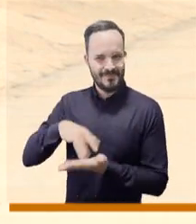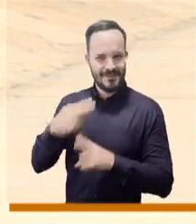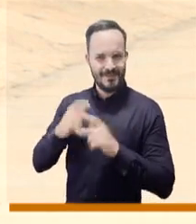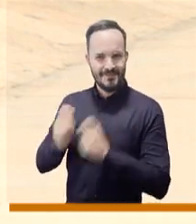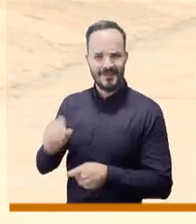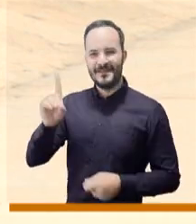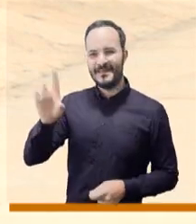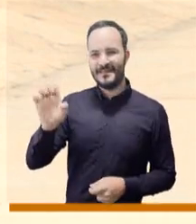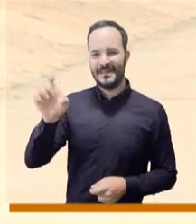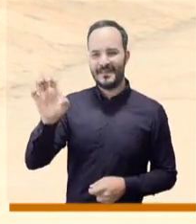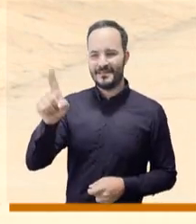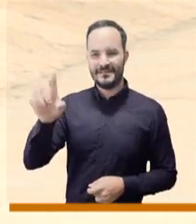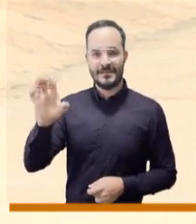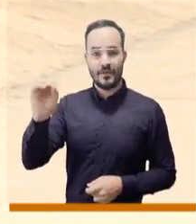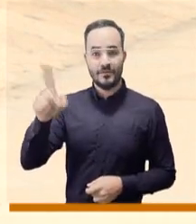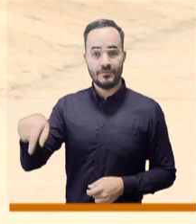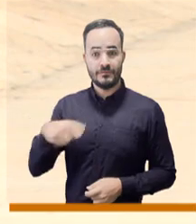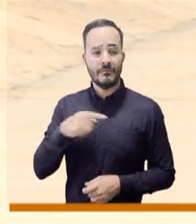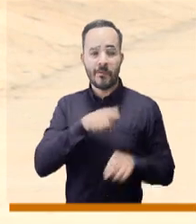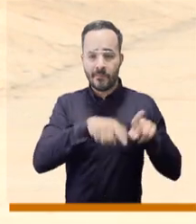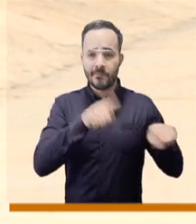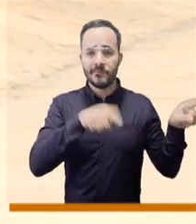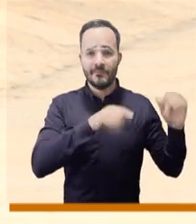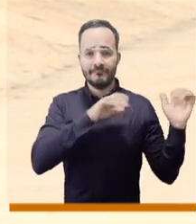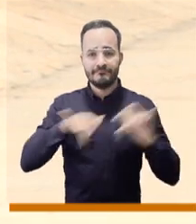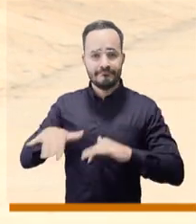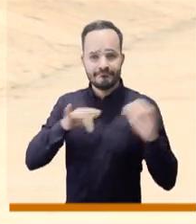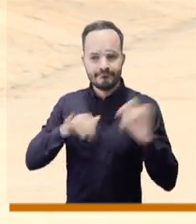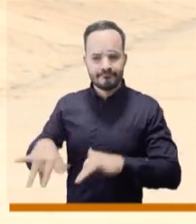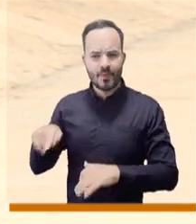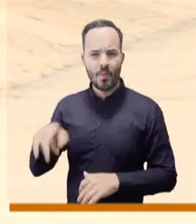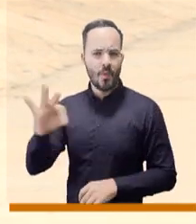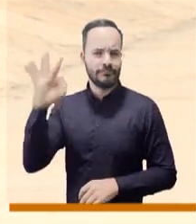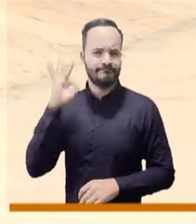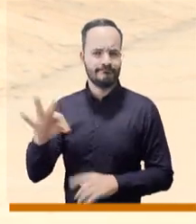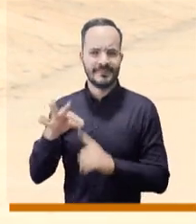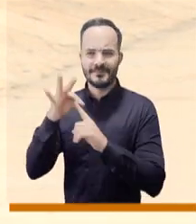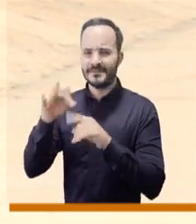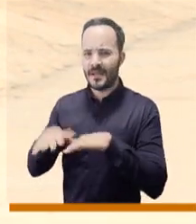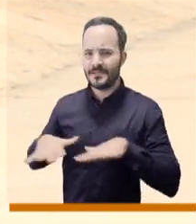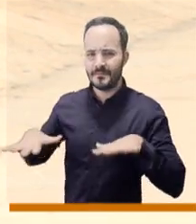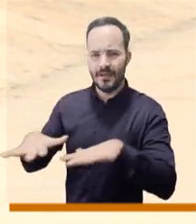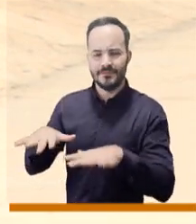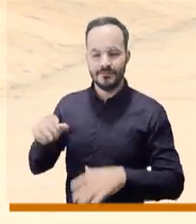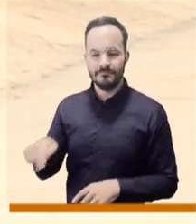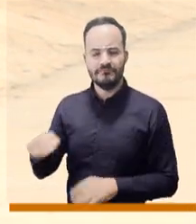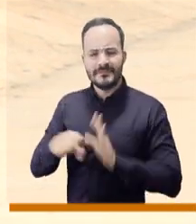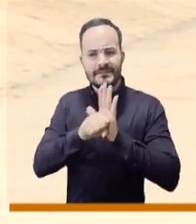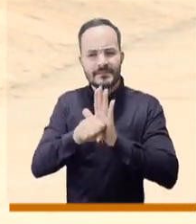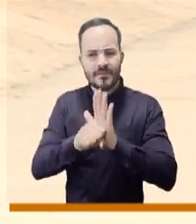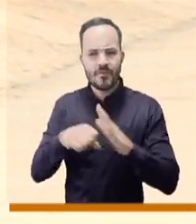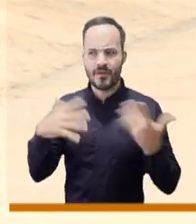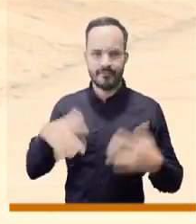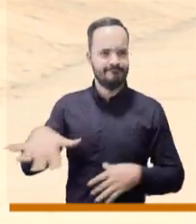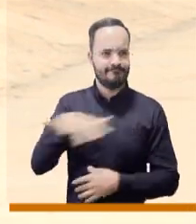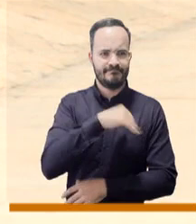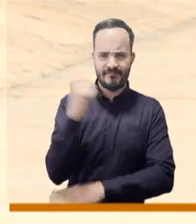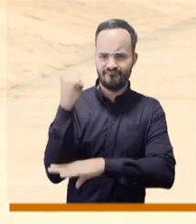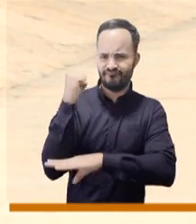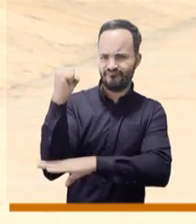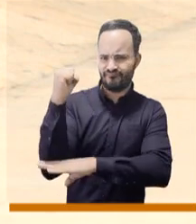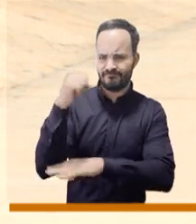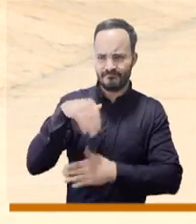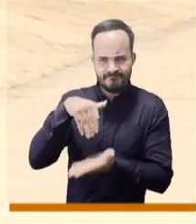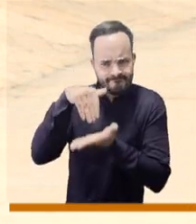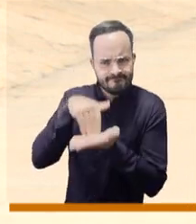y alternativos han escogido y marcado como un lugar que simboliza la resistencia civil. Desde aquí